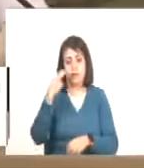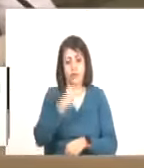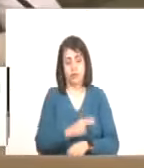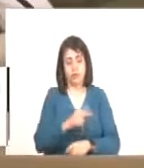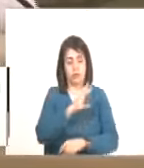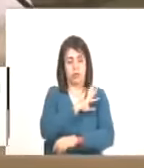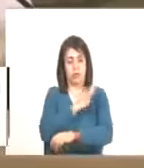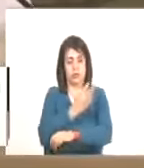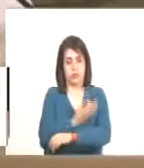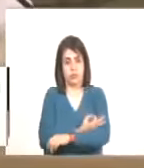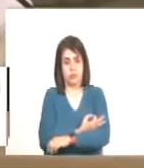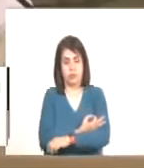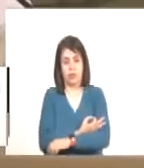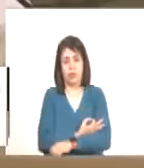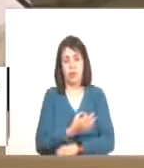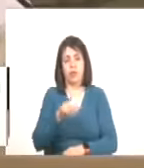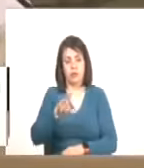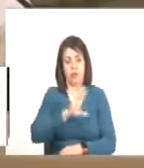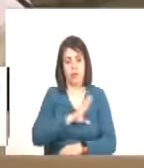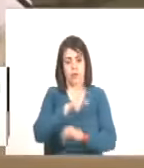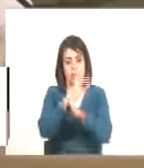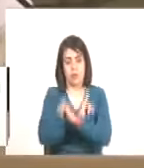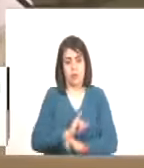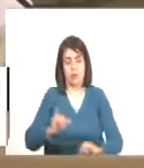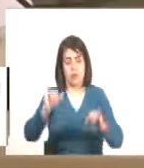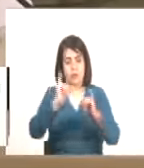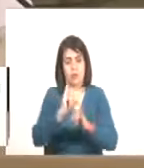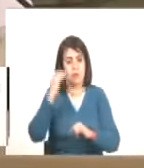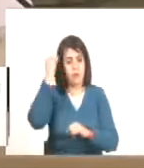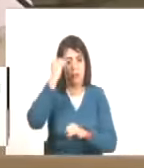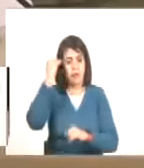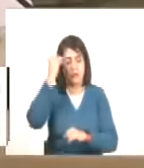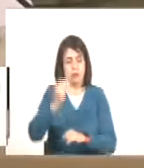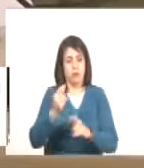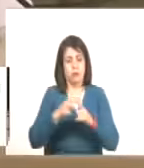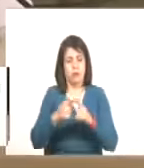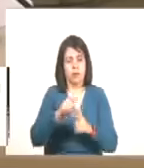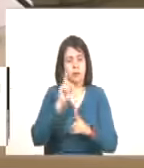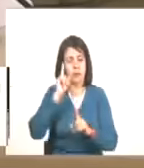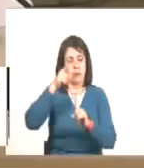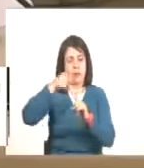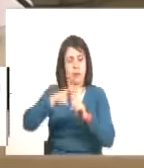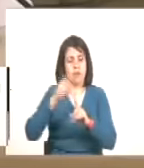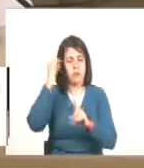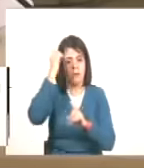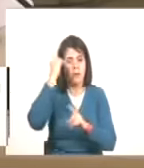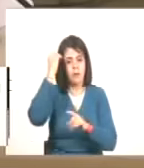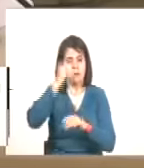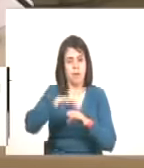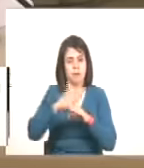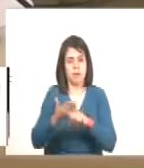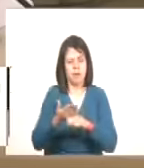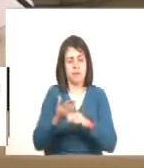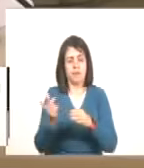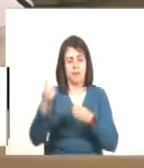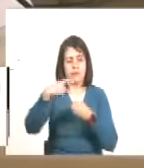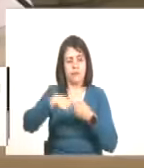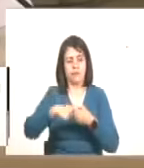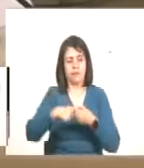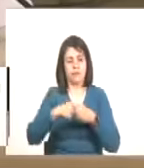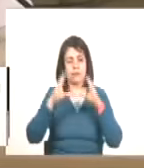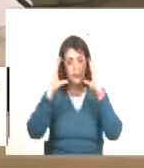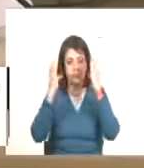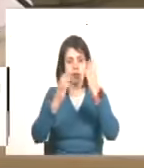el fortalecimiento de su autonomía, la consideración de sus perspectivas y opiniones, la toma en cuenta del